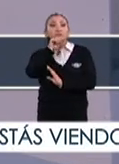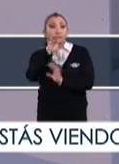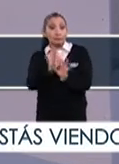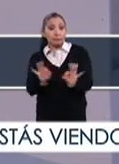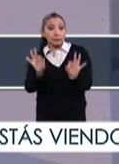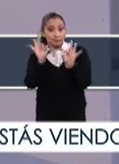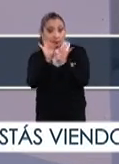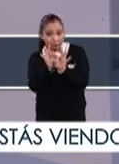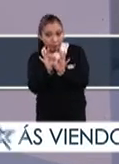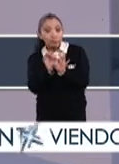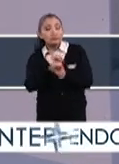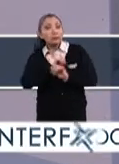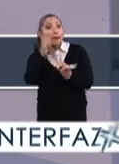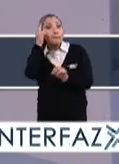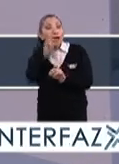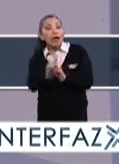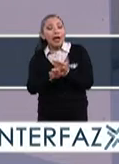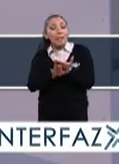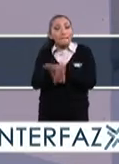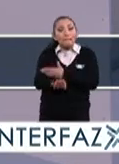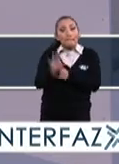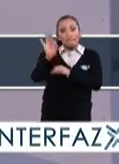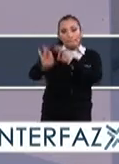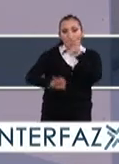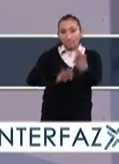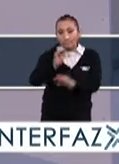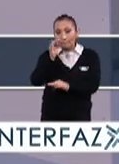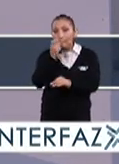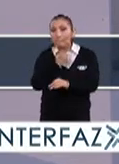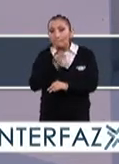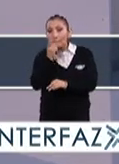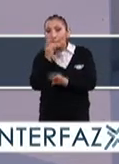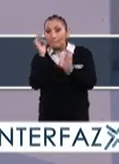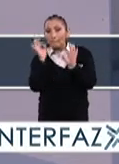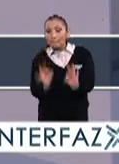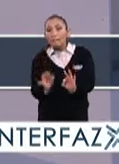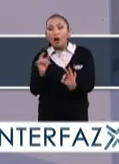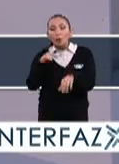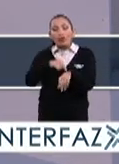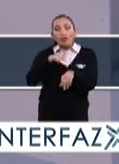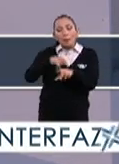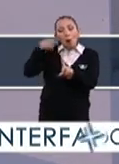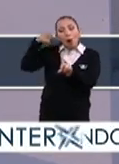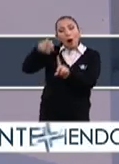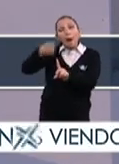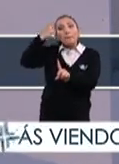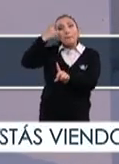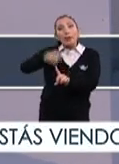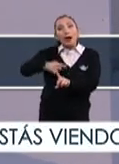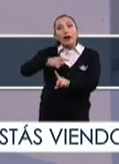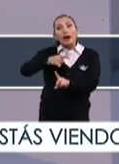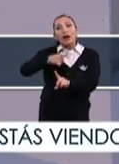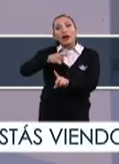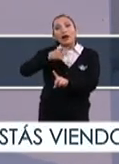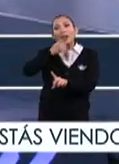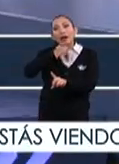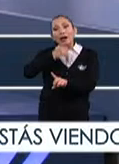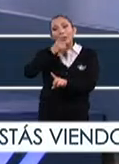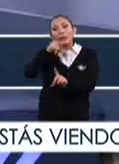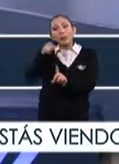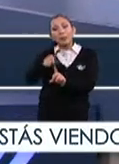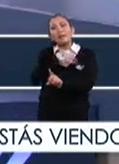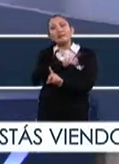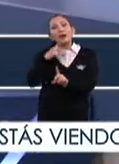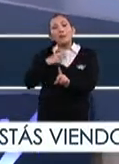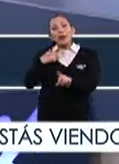muy importante y sobre todo para prevención y tratamiento de la diabetes, sí tal cual, hacer un tiempo específico de diabetes, que siempre y cuando